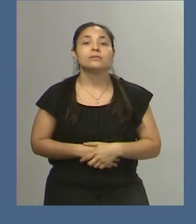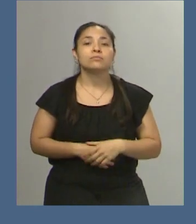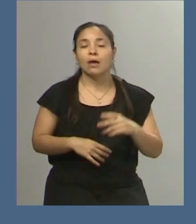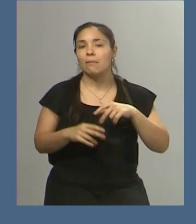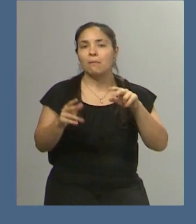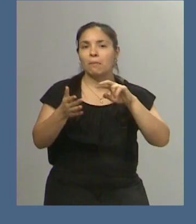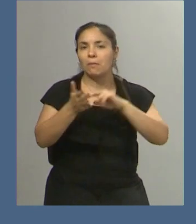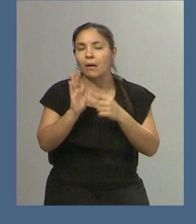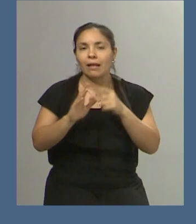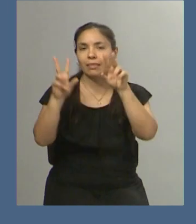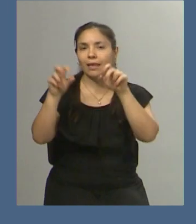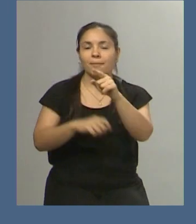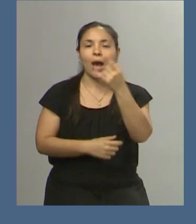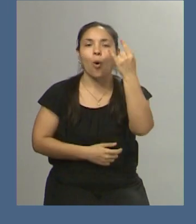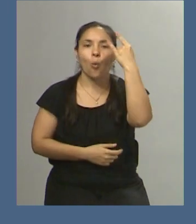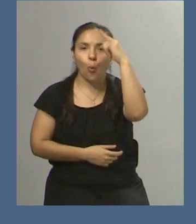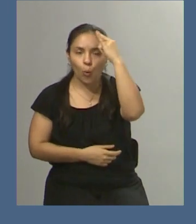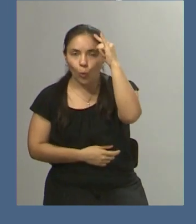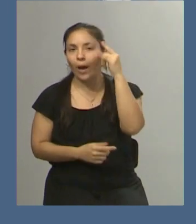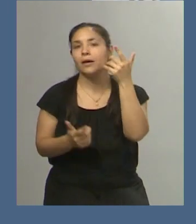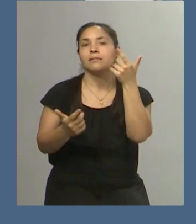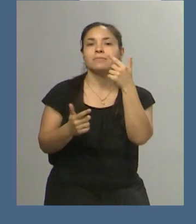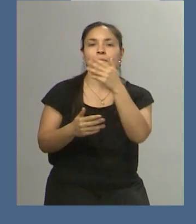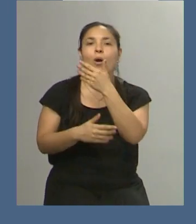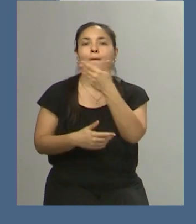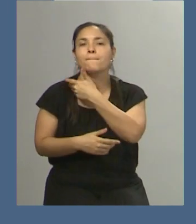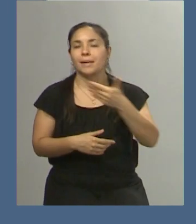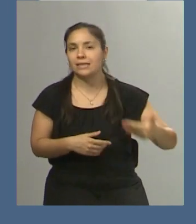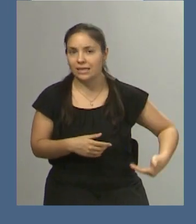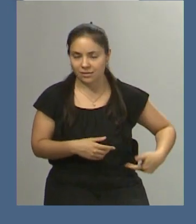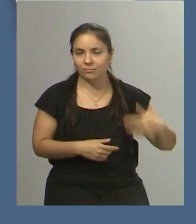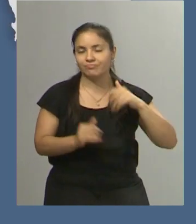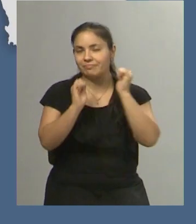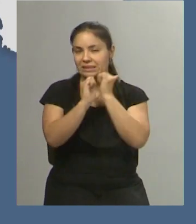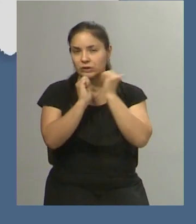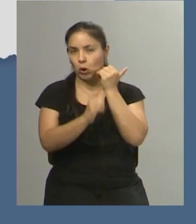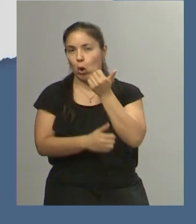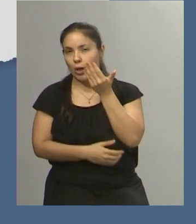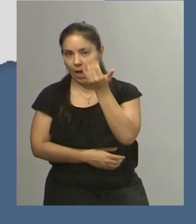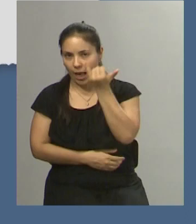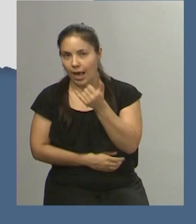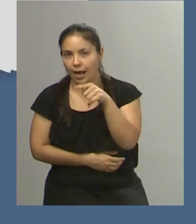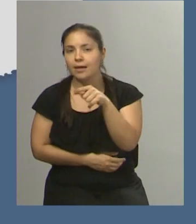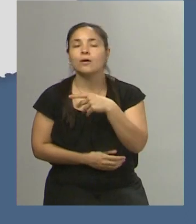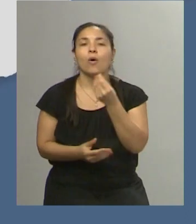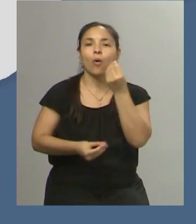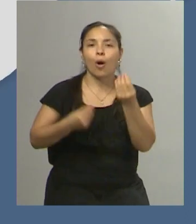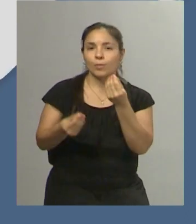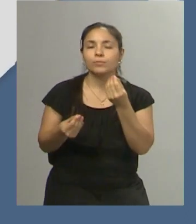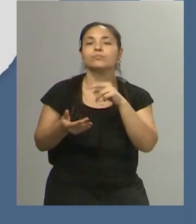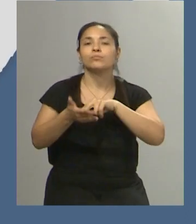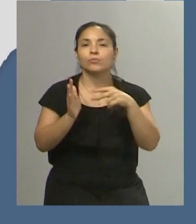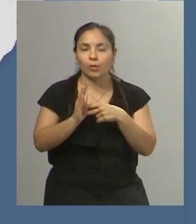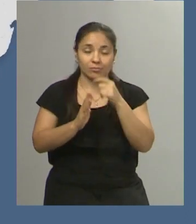Estas tensiones por parte durante la presidencia de Lacalle Pou. Yo sé que hay toda una historia, pero ¿cómo es que puede llegar a afectar